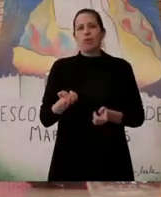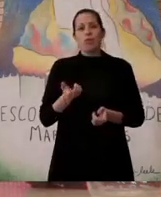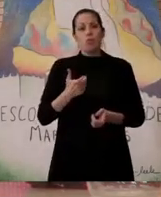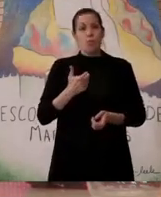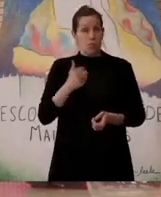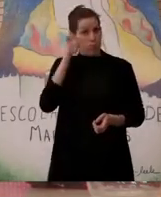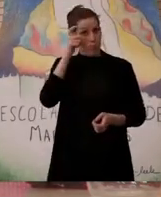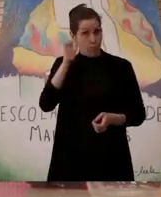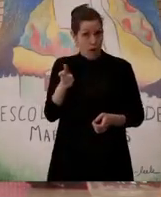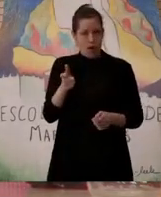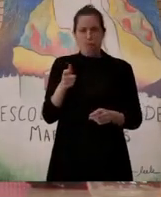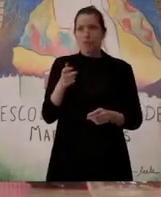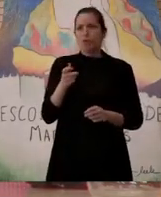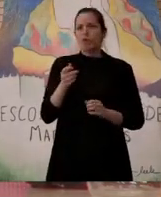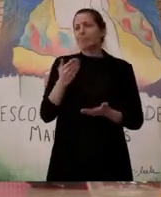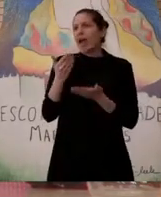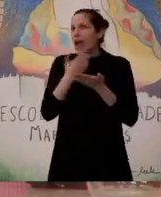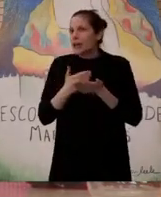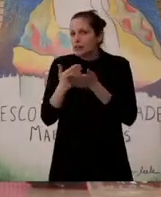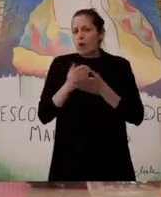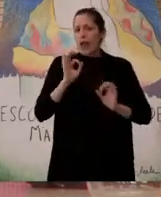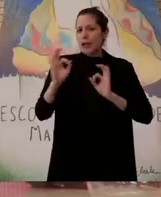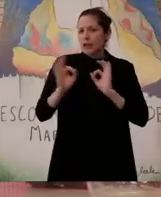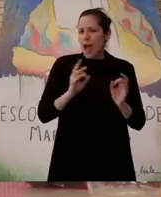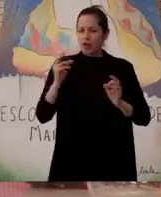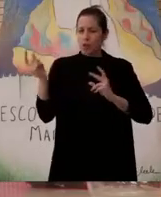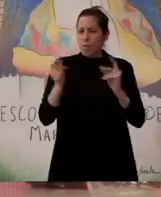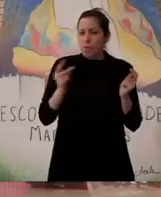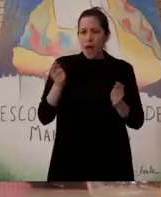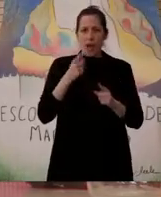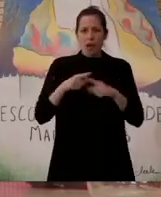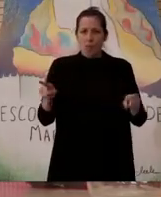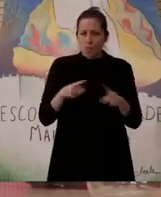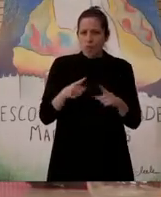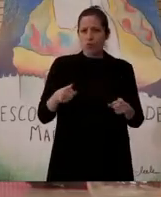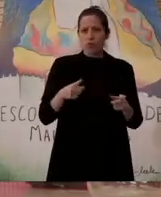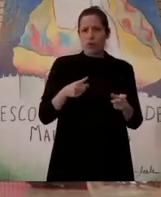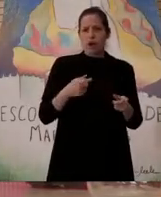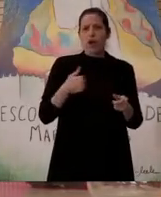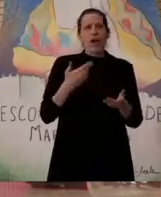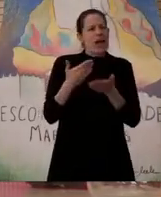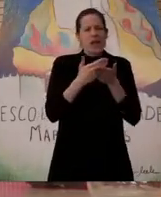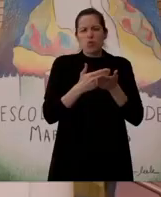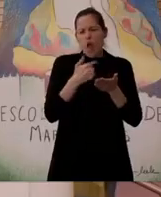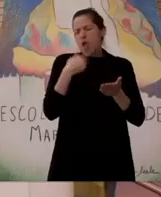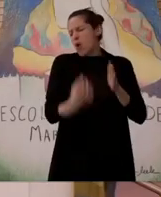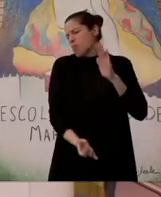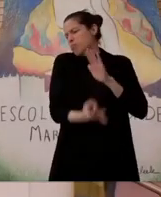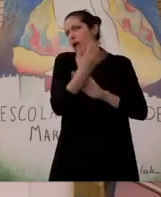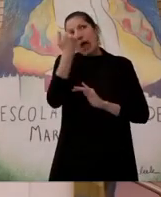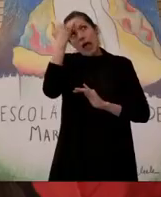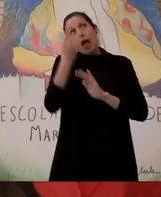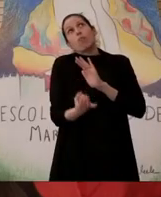había escuela de teatro Escuela de Baile escuela de música es todas las escuelas que se me ocurrieron las fuimos fundando